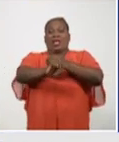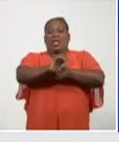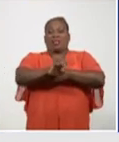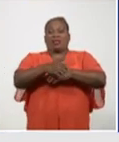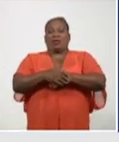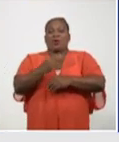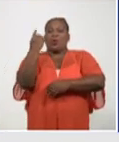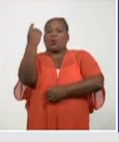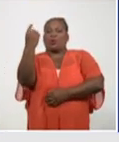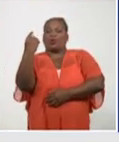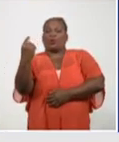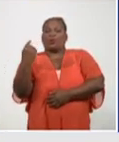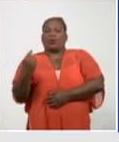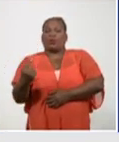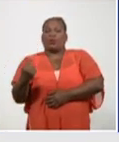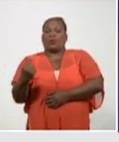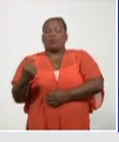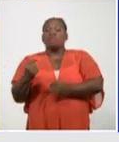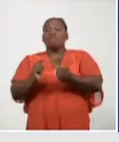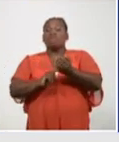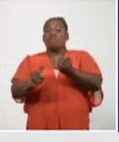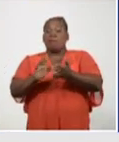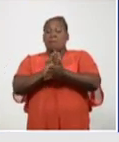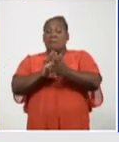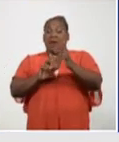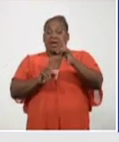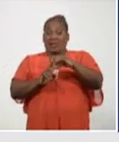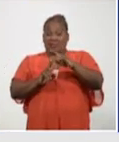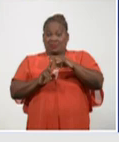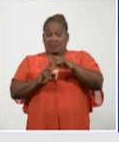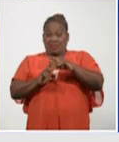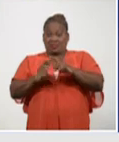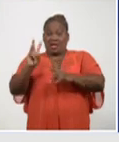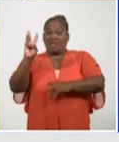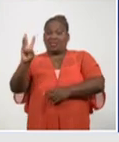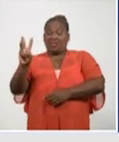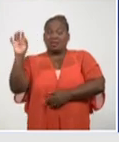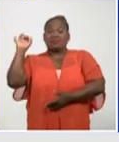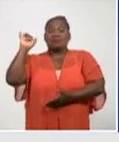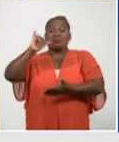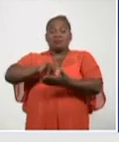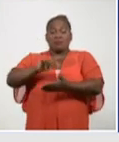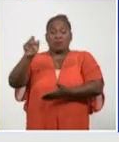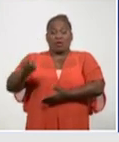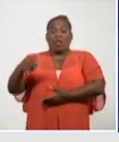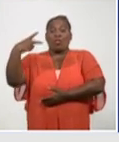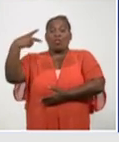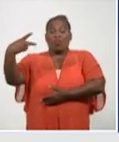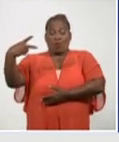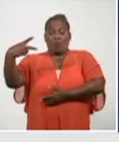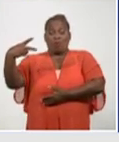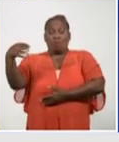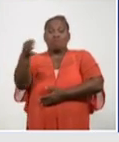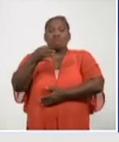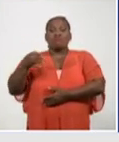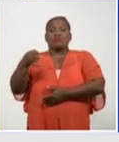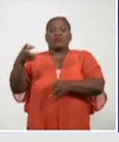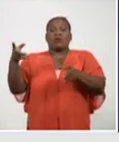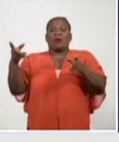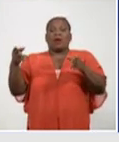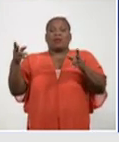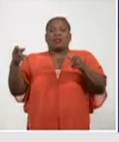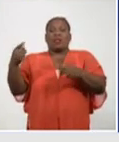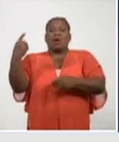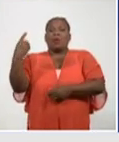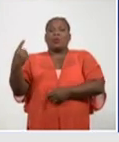la provincia de Matanza, los 3 importados que se diagnostican, 2 del municipio de Cárdenas, 1 de